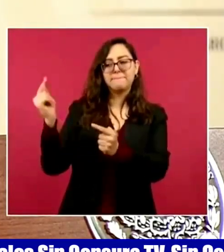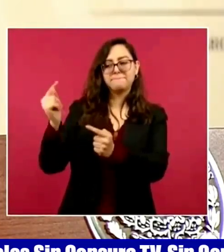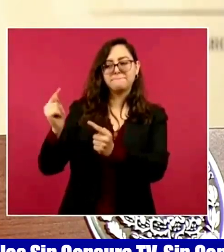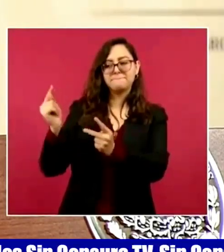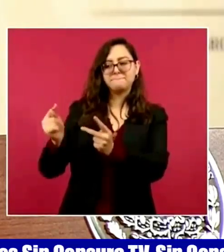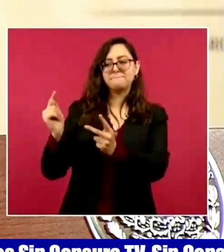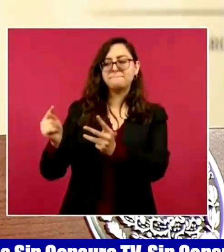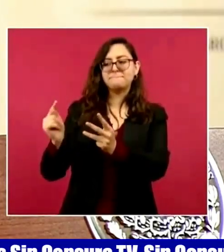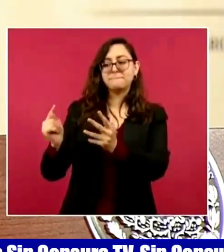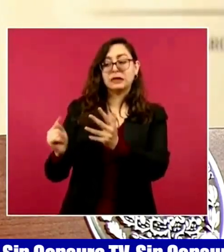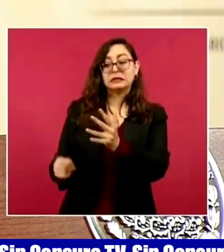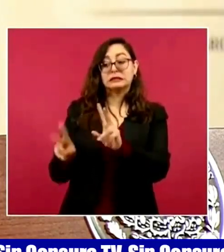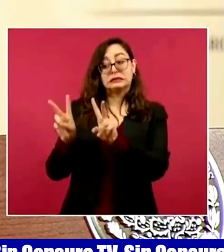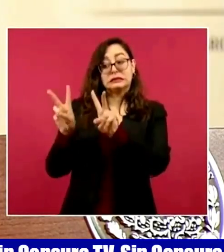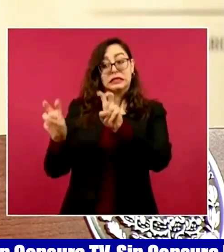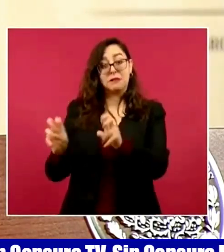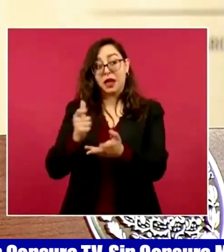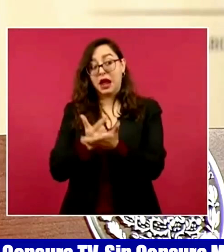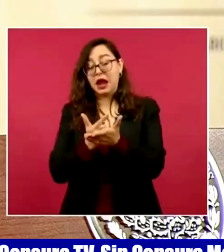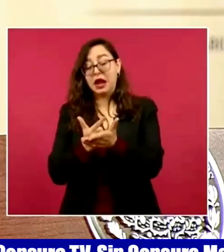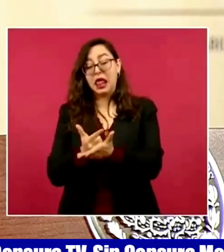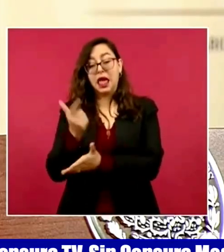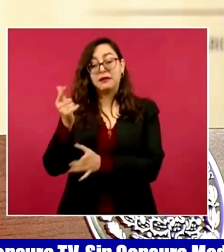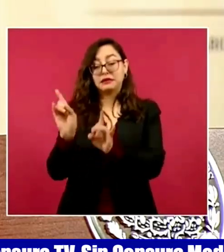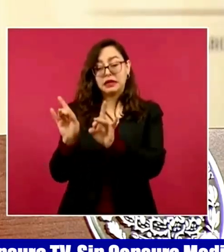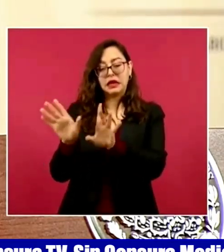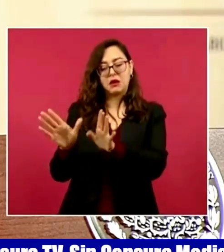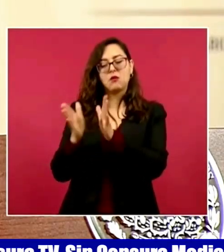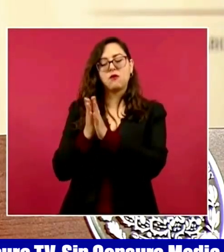porque es un asunto muy delicado?